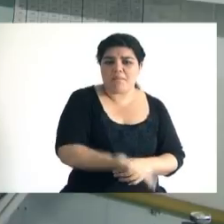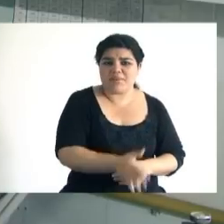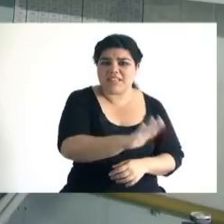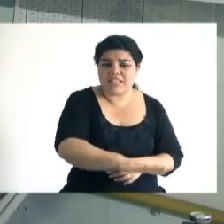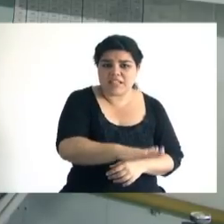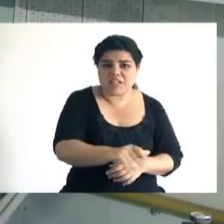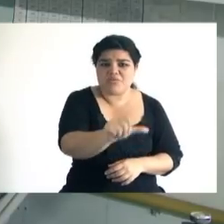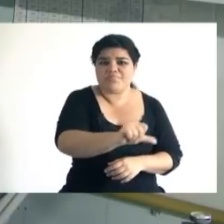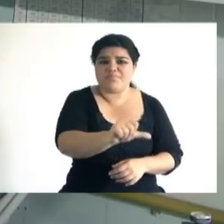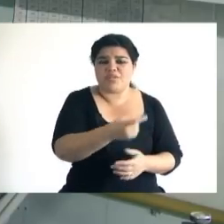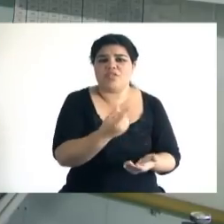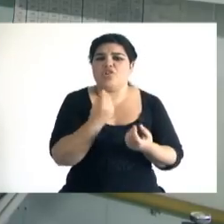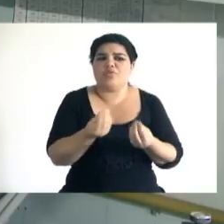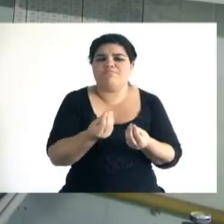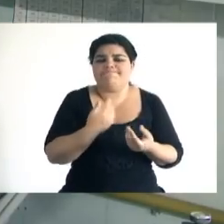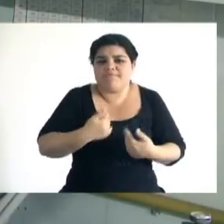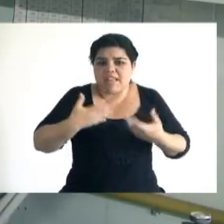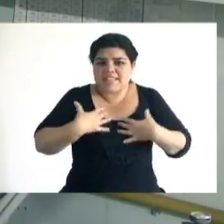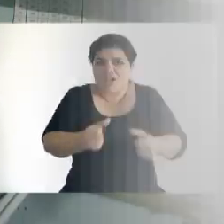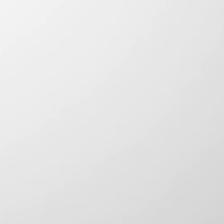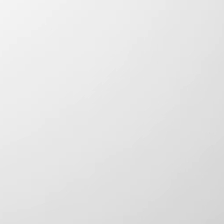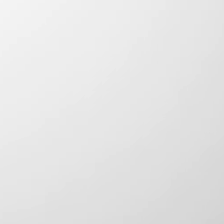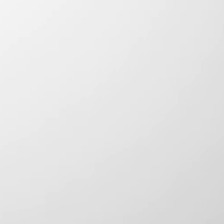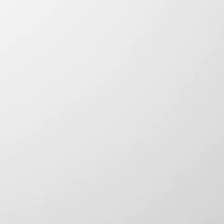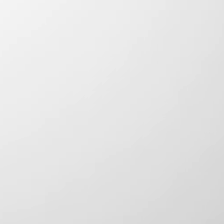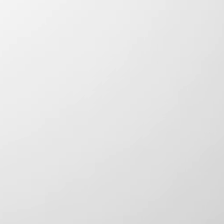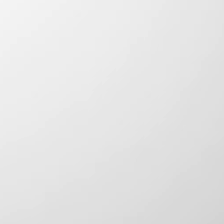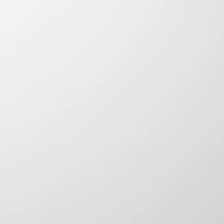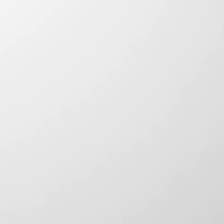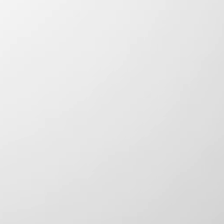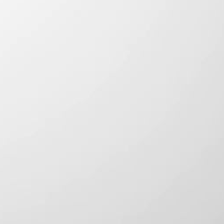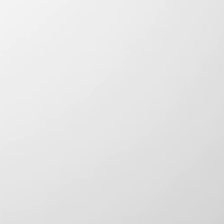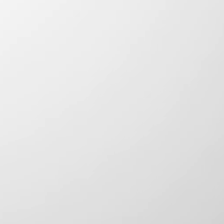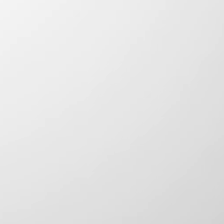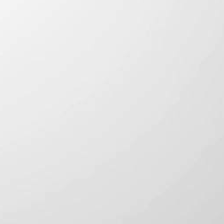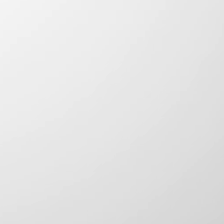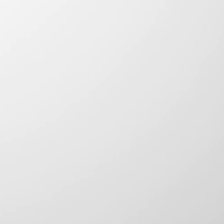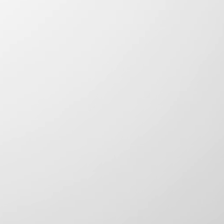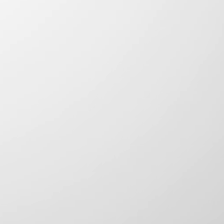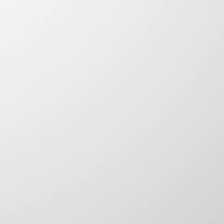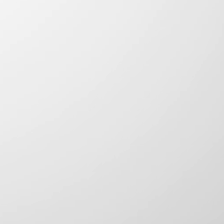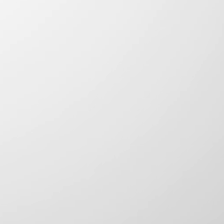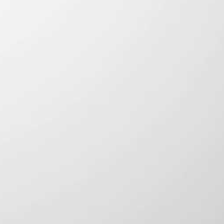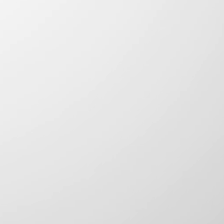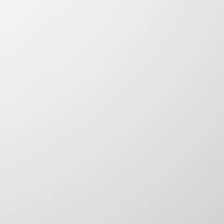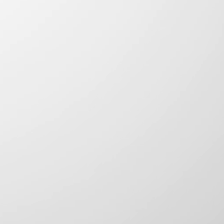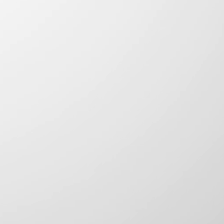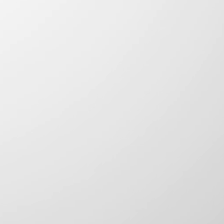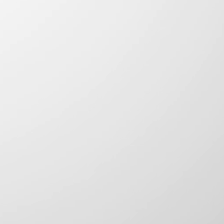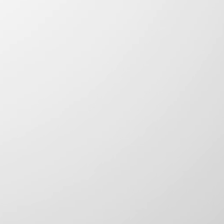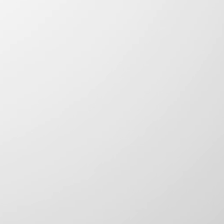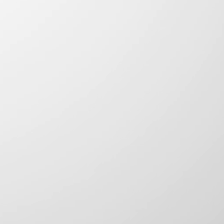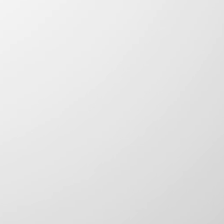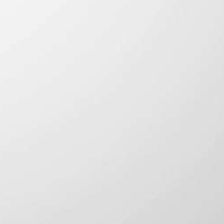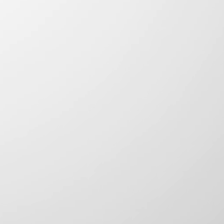Entonces sería una negligencia utilizar este tipo de productos. Los medicamentos de veterinaria están probados para trabajar en animales